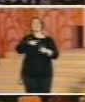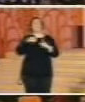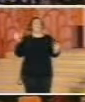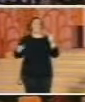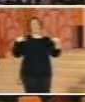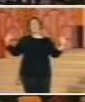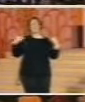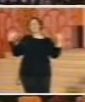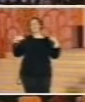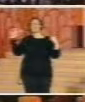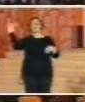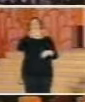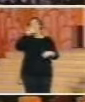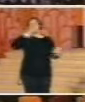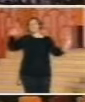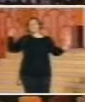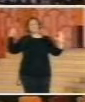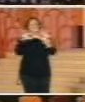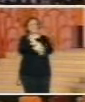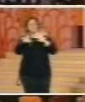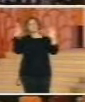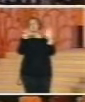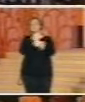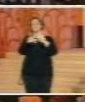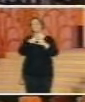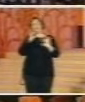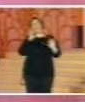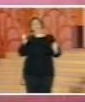caña, disfrutando del carnaval, siempre con mucha